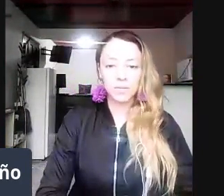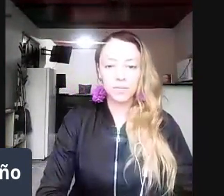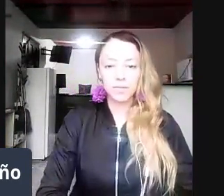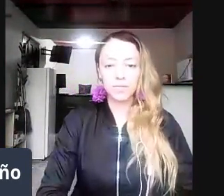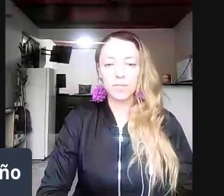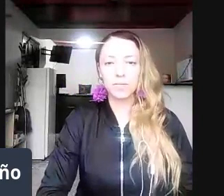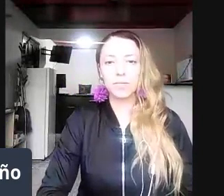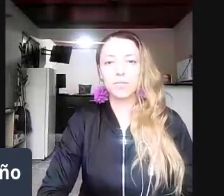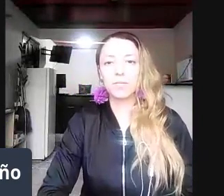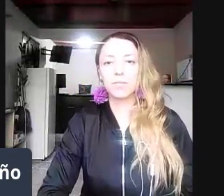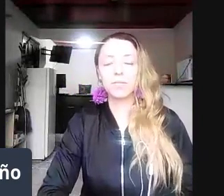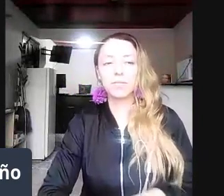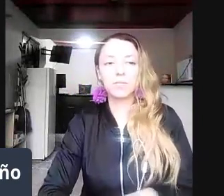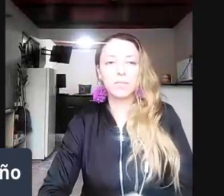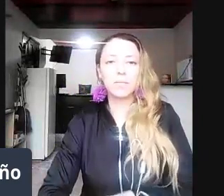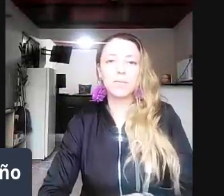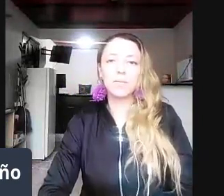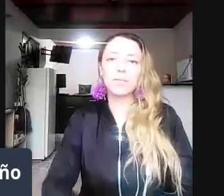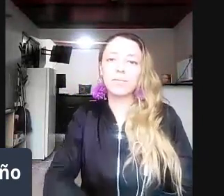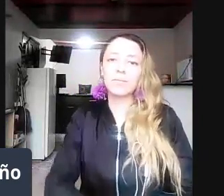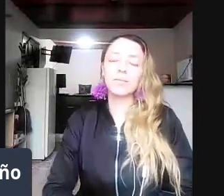una serie de mínimos previos